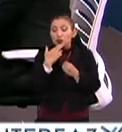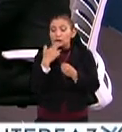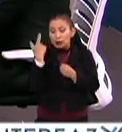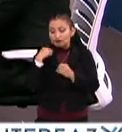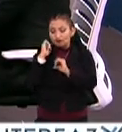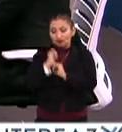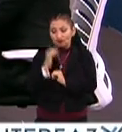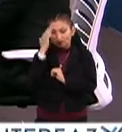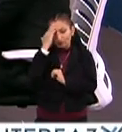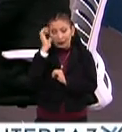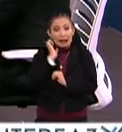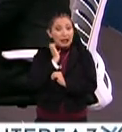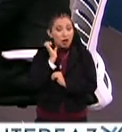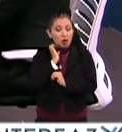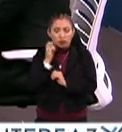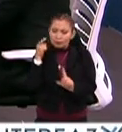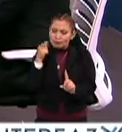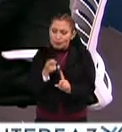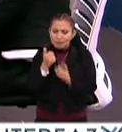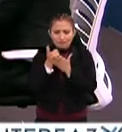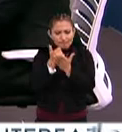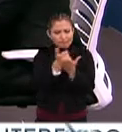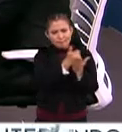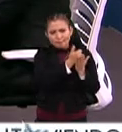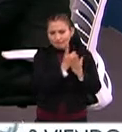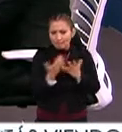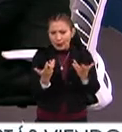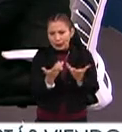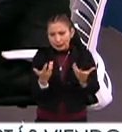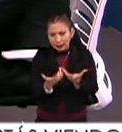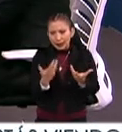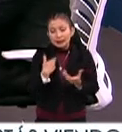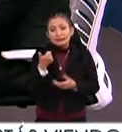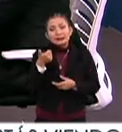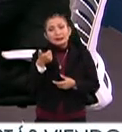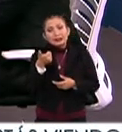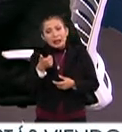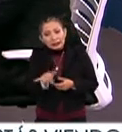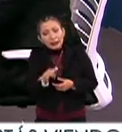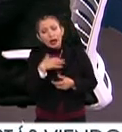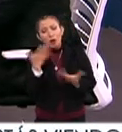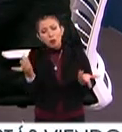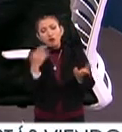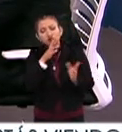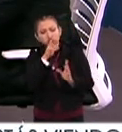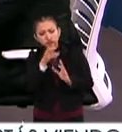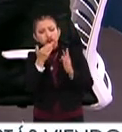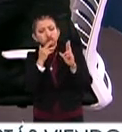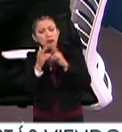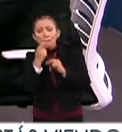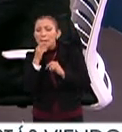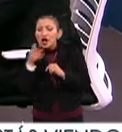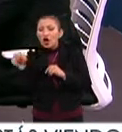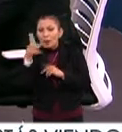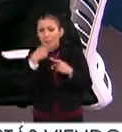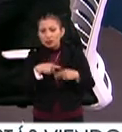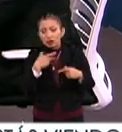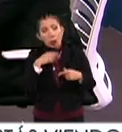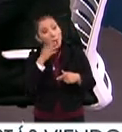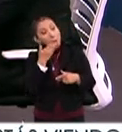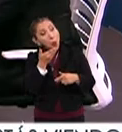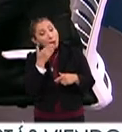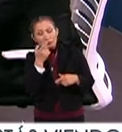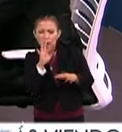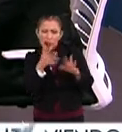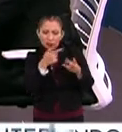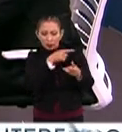ese cargo técnico ejecutivo especializado que vas a estar desempeñando, y de esta manera puedas rendir frutos mejores a la ciudadanía. Entonces, eso es lo que